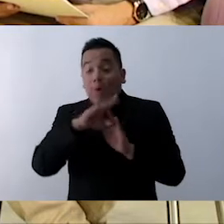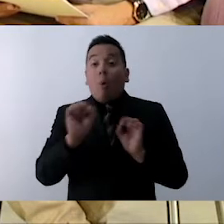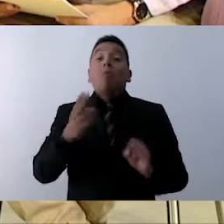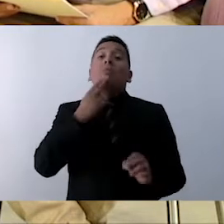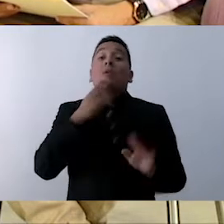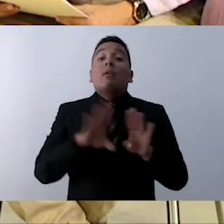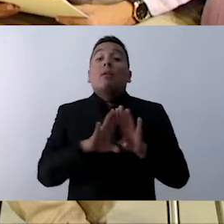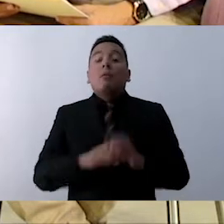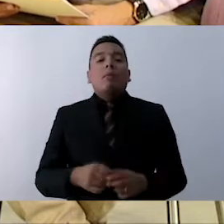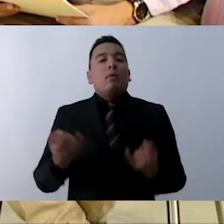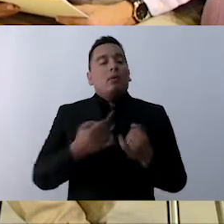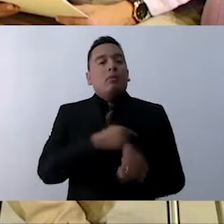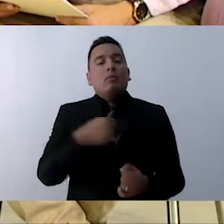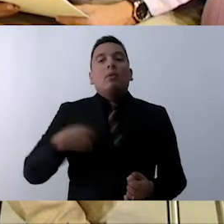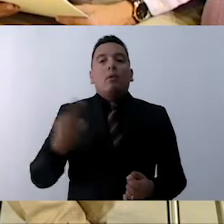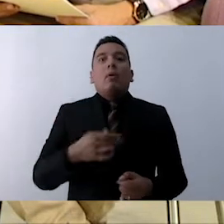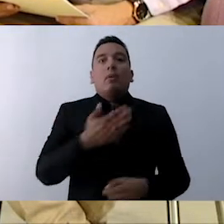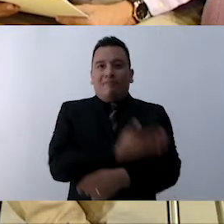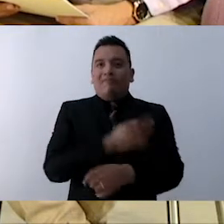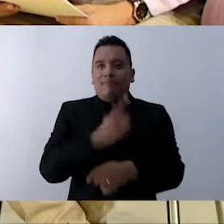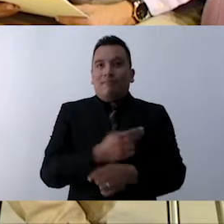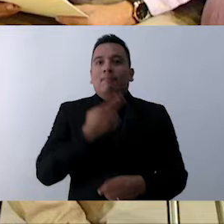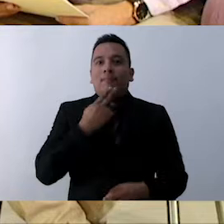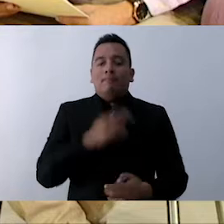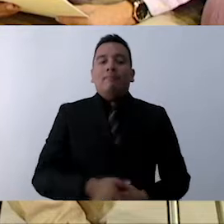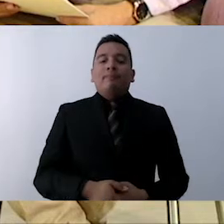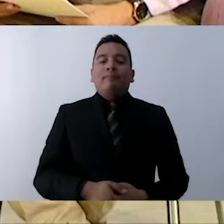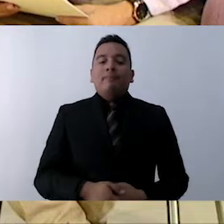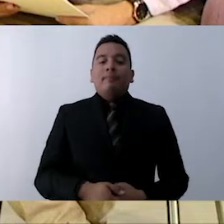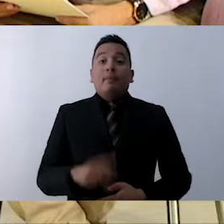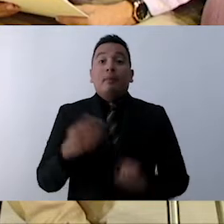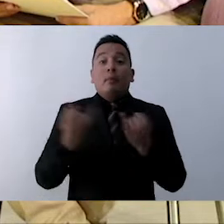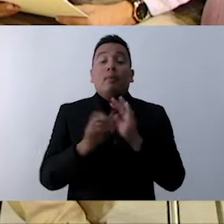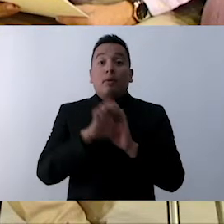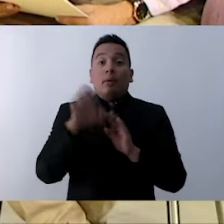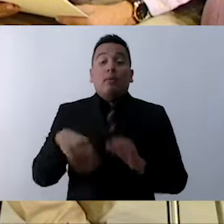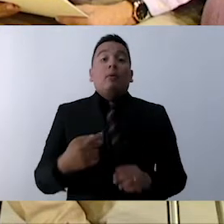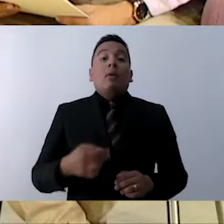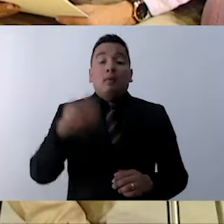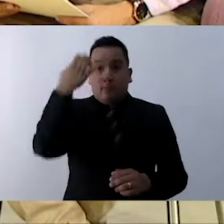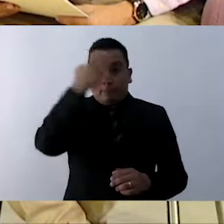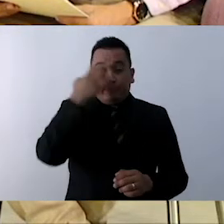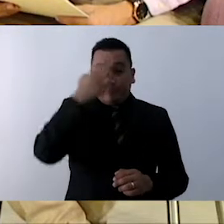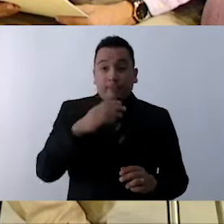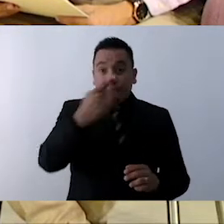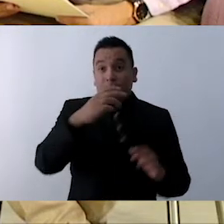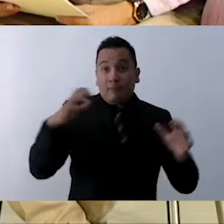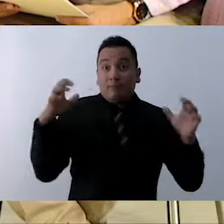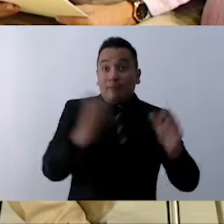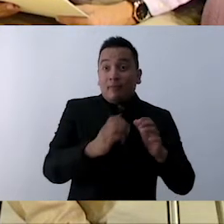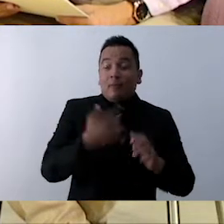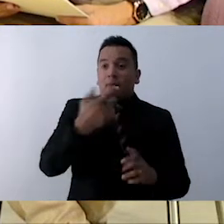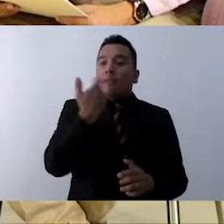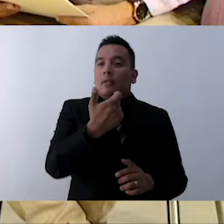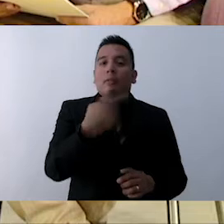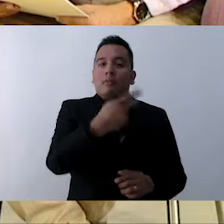locales, y hacerlos de luego mucho más eficientes. Pero también pasa por la garantía de la autonomía